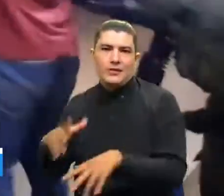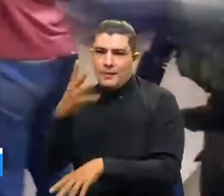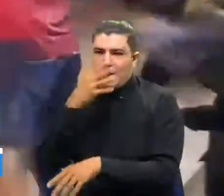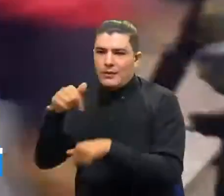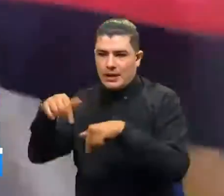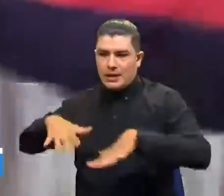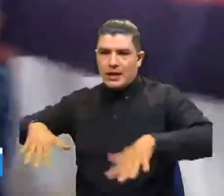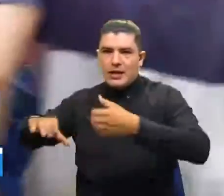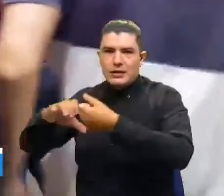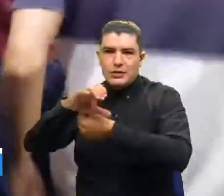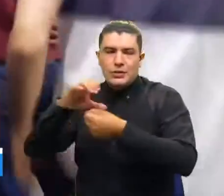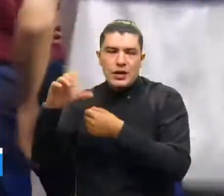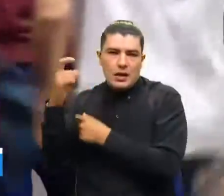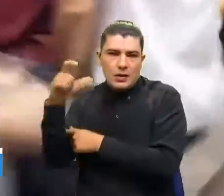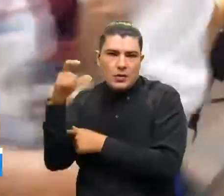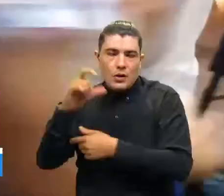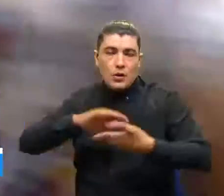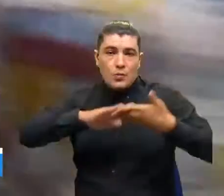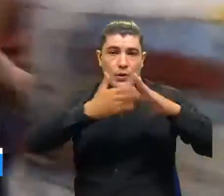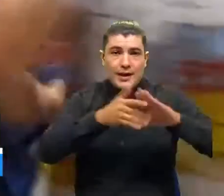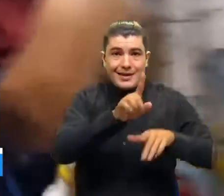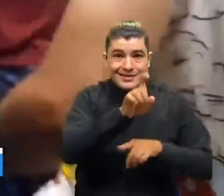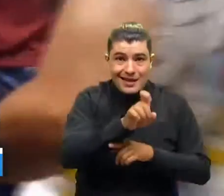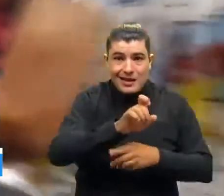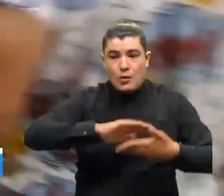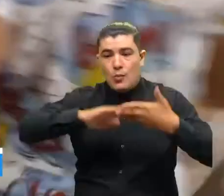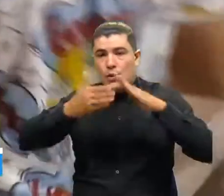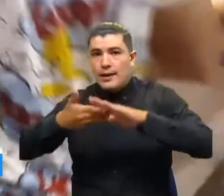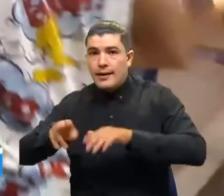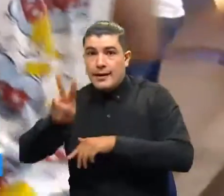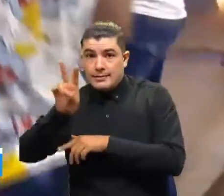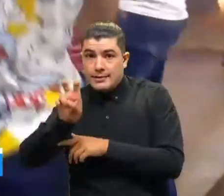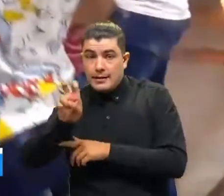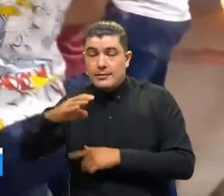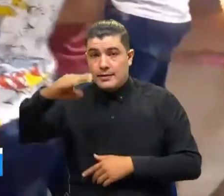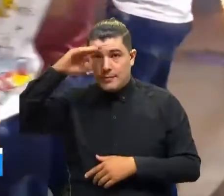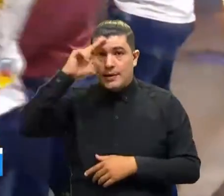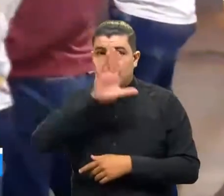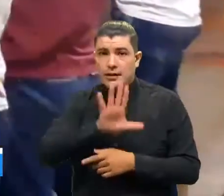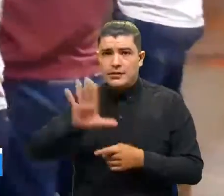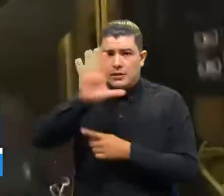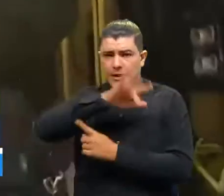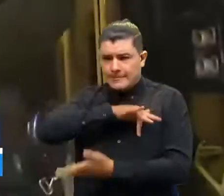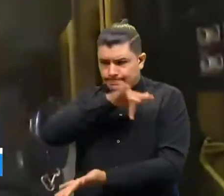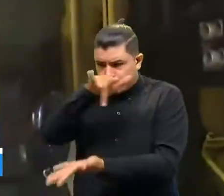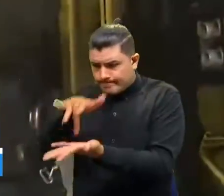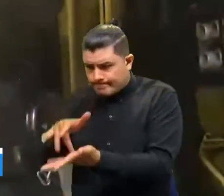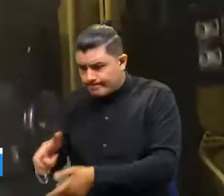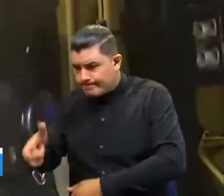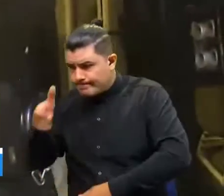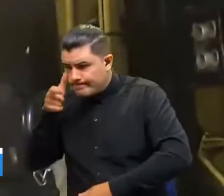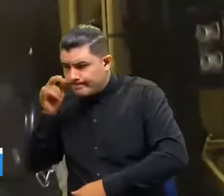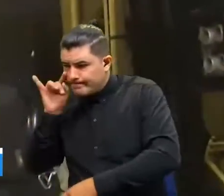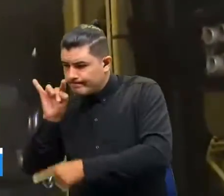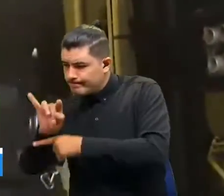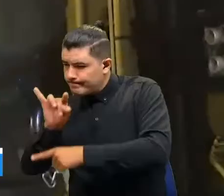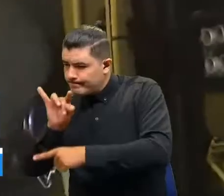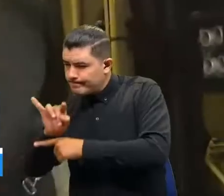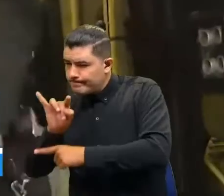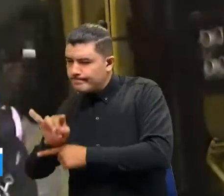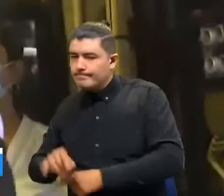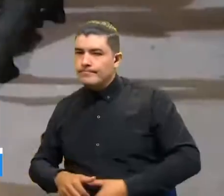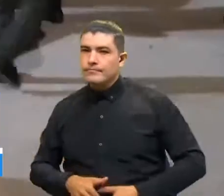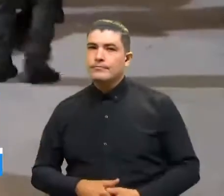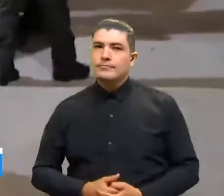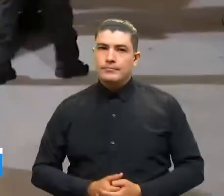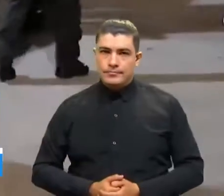aparte de la Comuna 6, también de la Comuna 7, donde se está haciendo presencia de una manera importante por parte de la